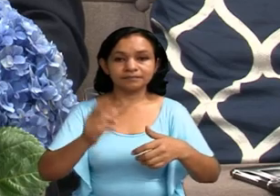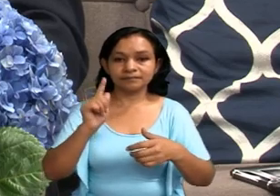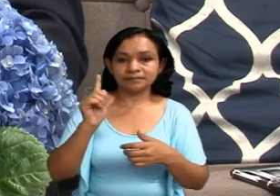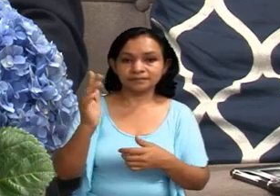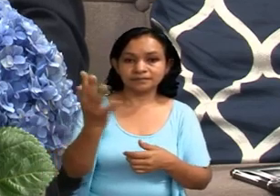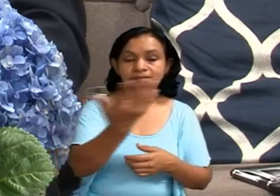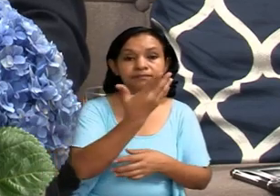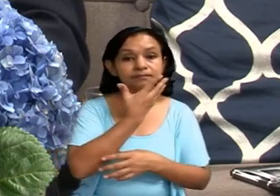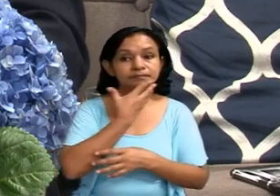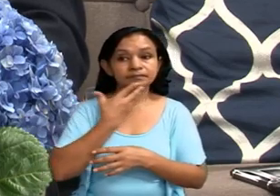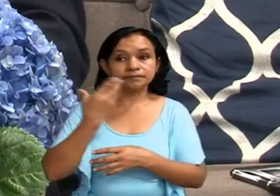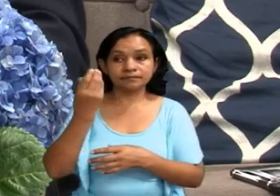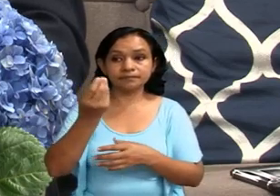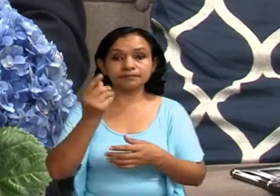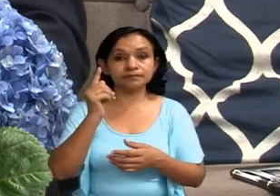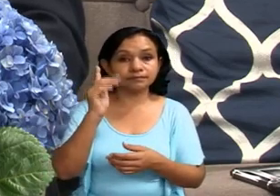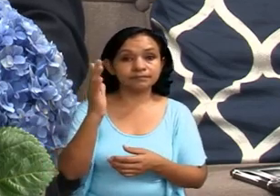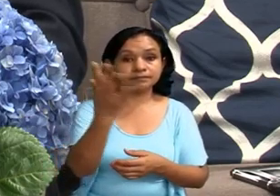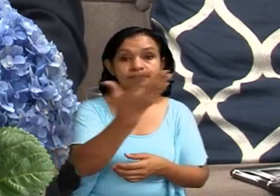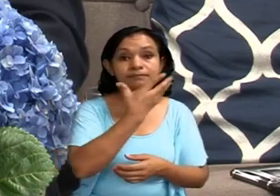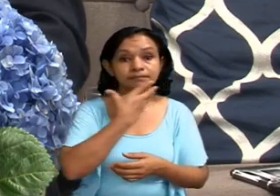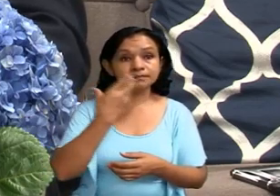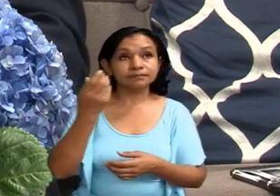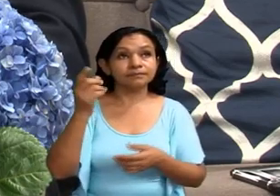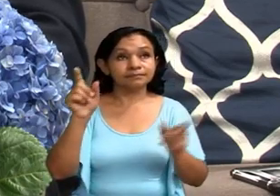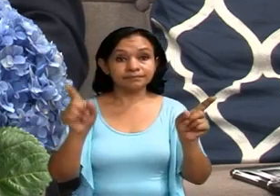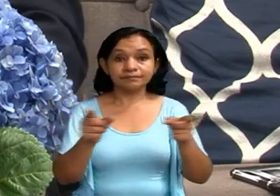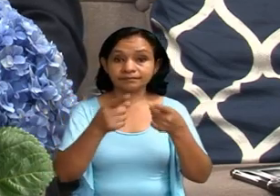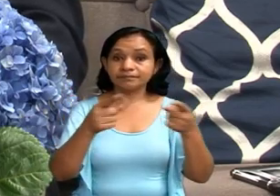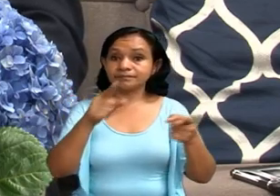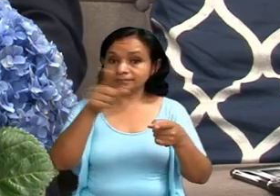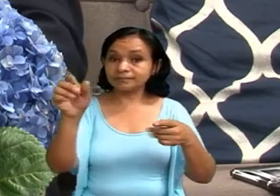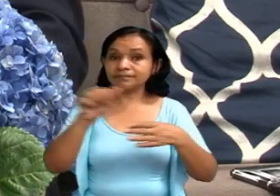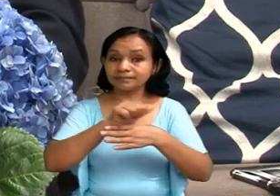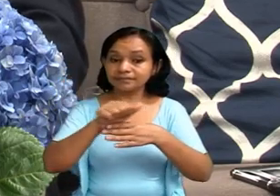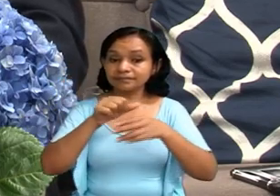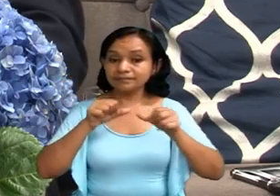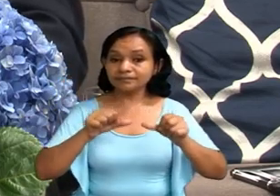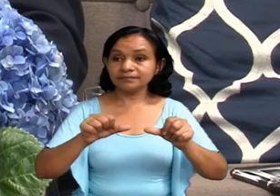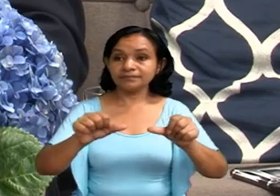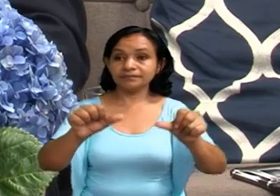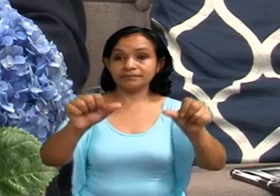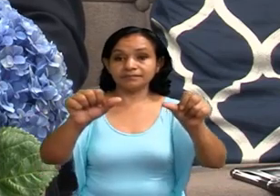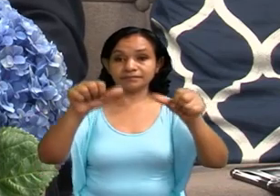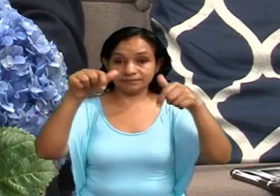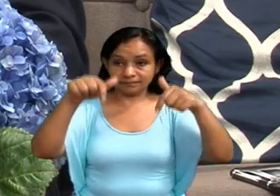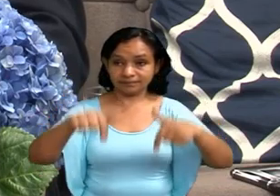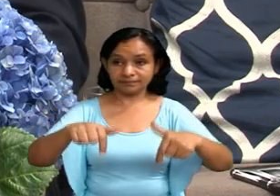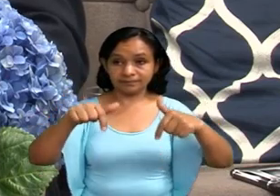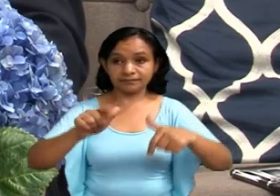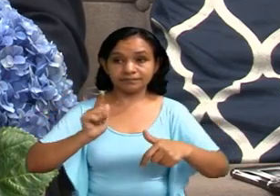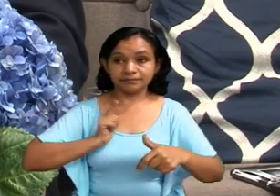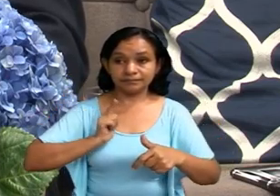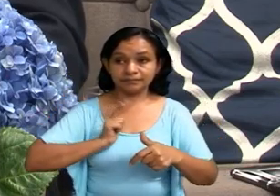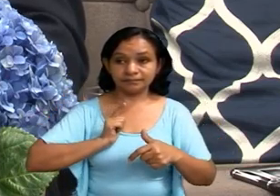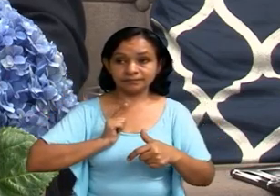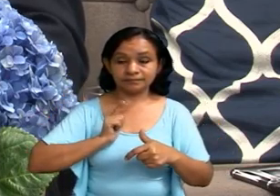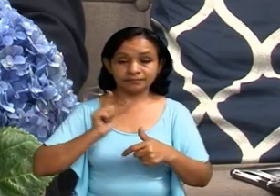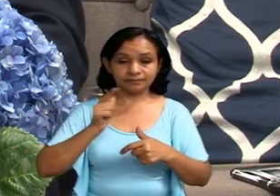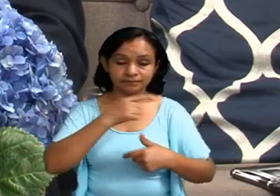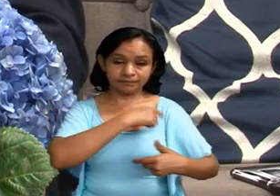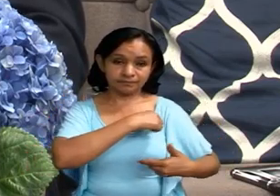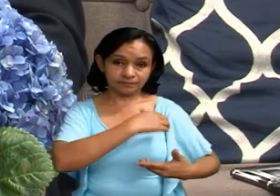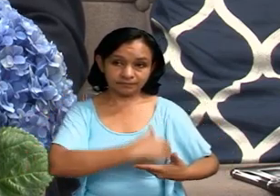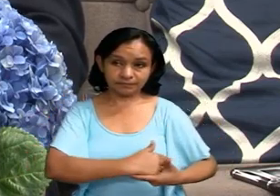estos jóvenes, porque todos esos están activos, todos esos que vos estás viendo ahí están activos, y ahorita ya, en los primeros días de marzo,